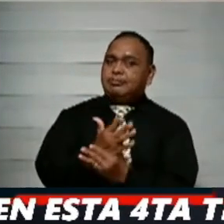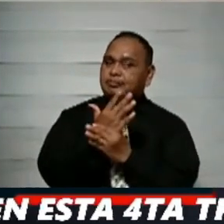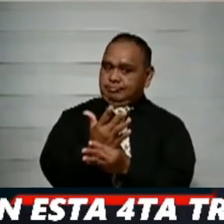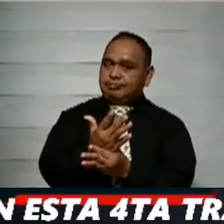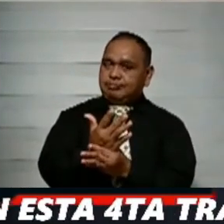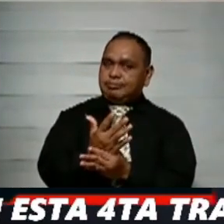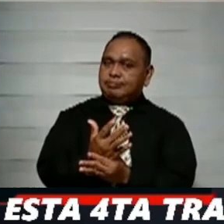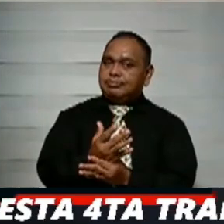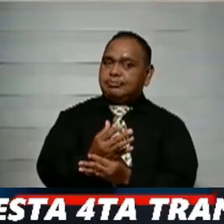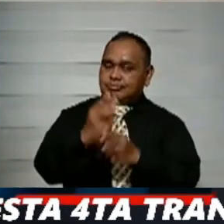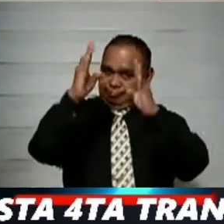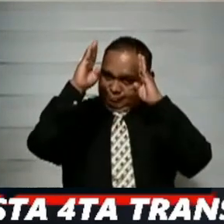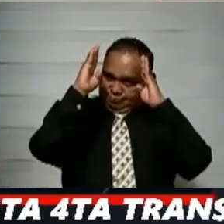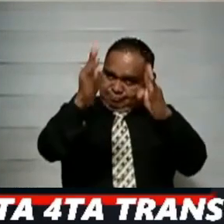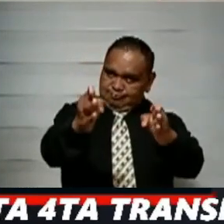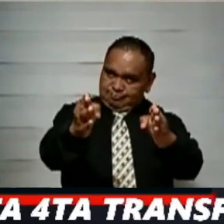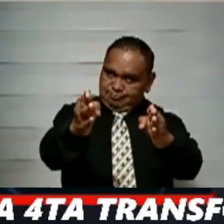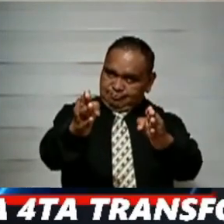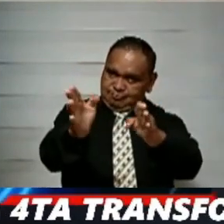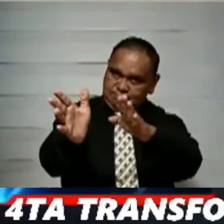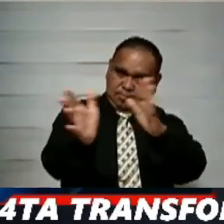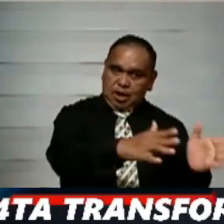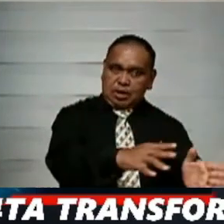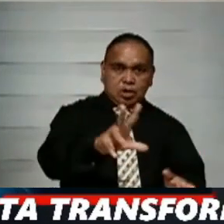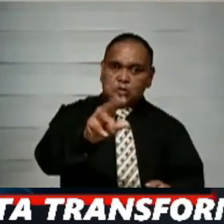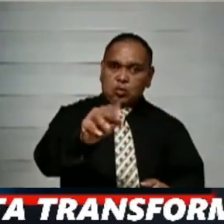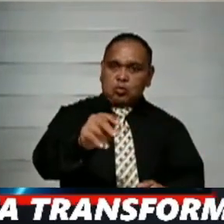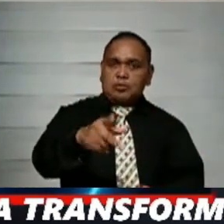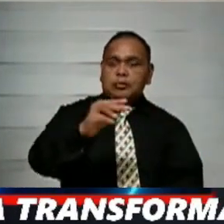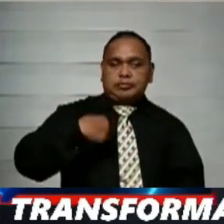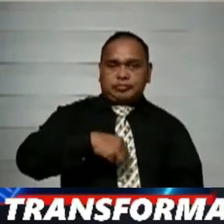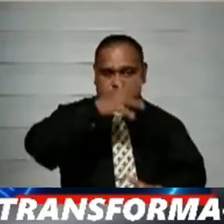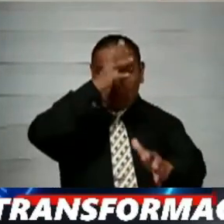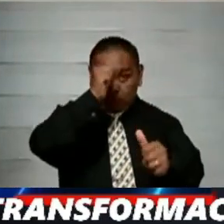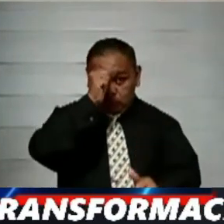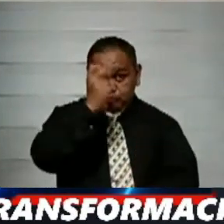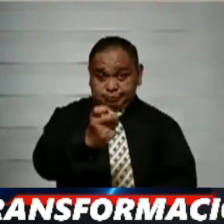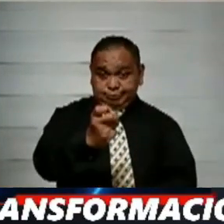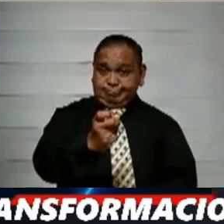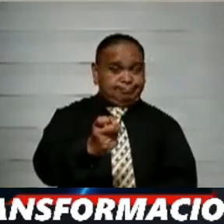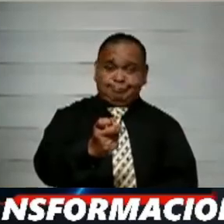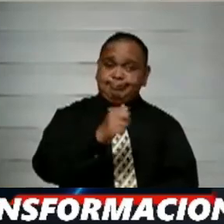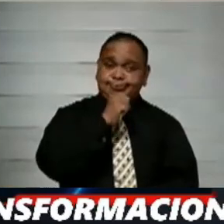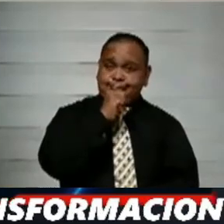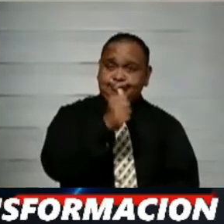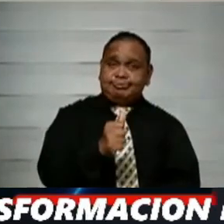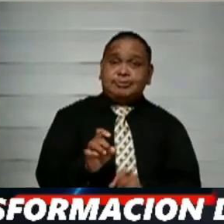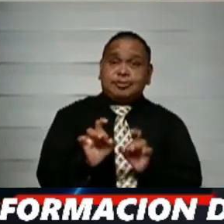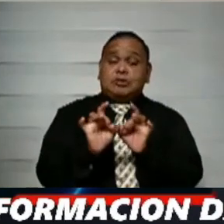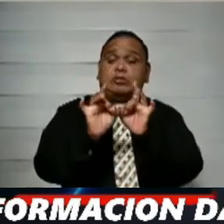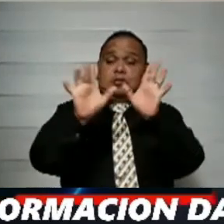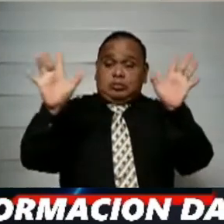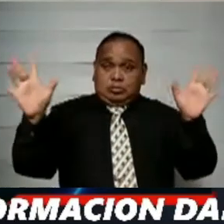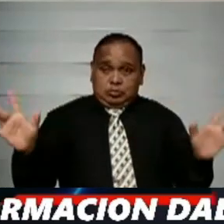derecho y no me quito. Y nunca hemos pactado nada. Esto, estas casualidades que se dieron, y por